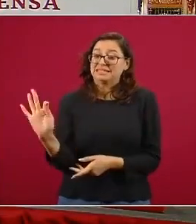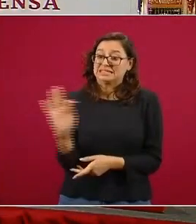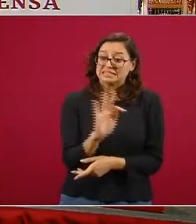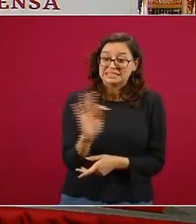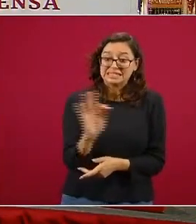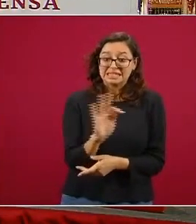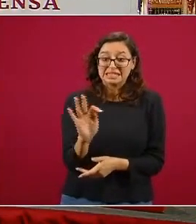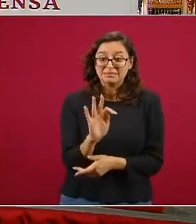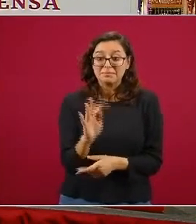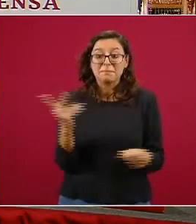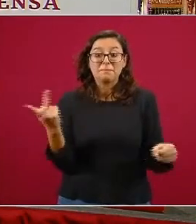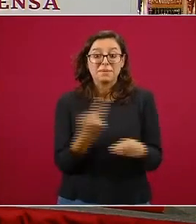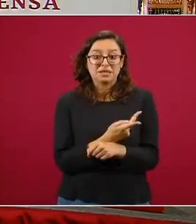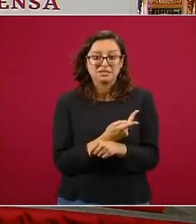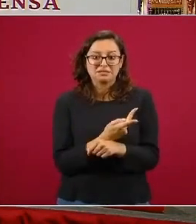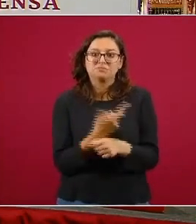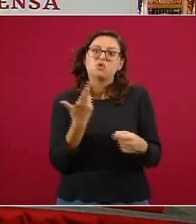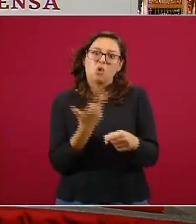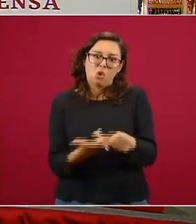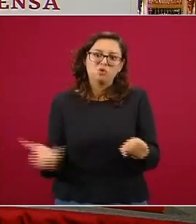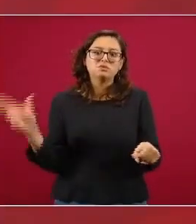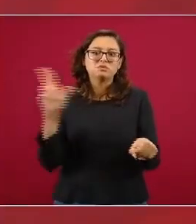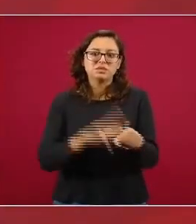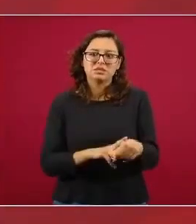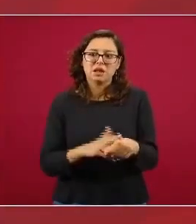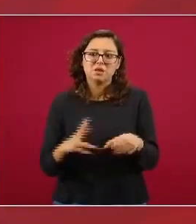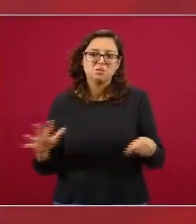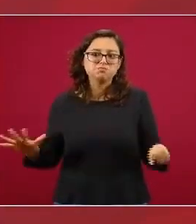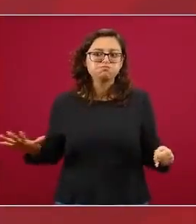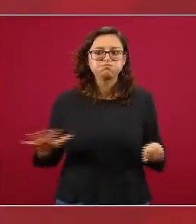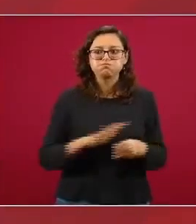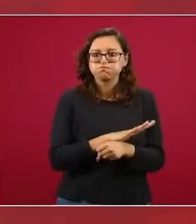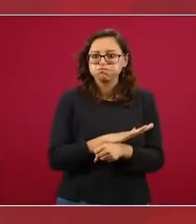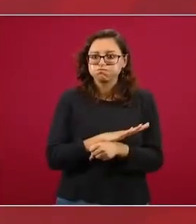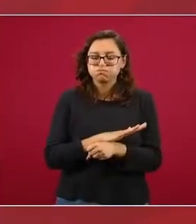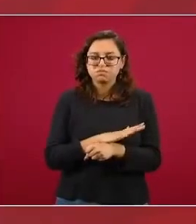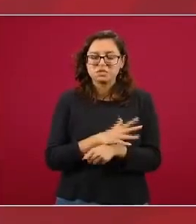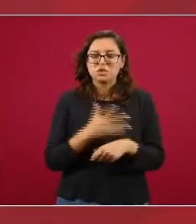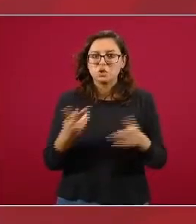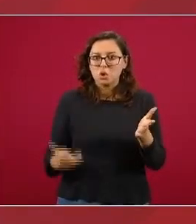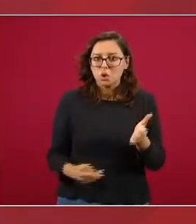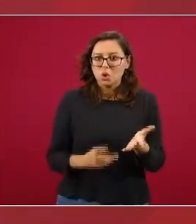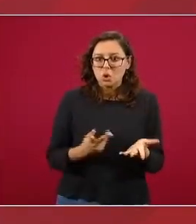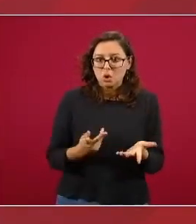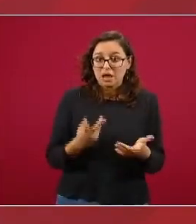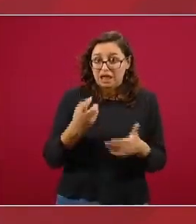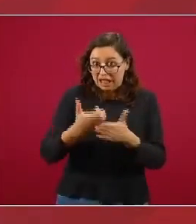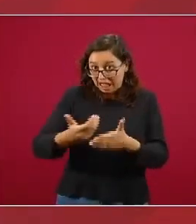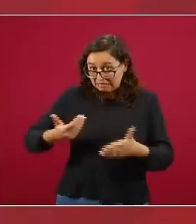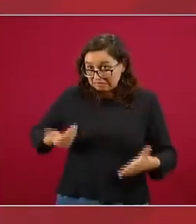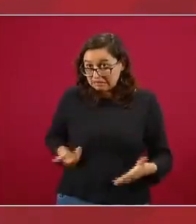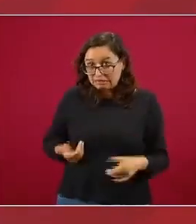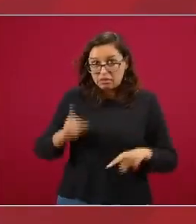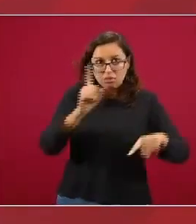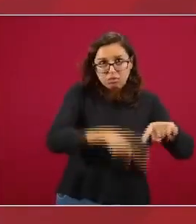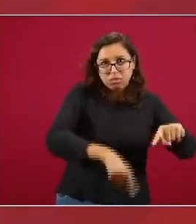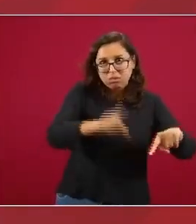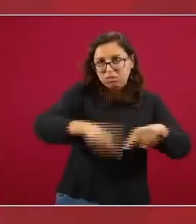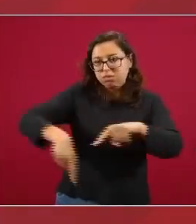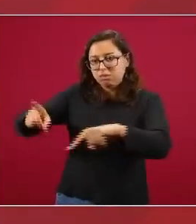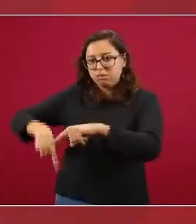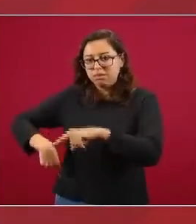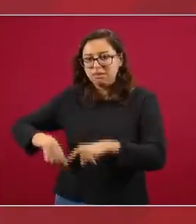de que se sobreocupen los hospitales y no queremos desmantelar la capacidad que hemos logrado. Esto es